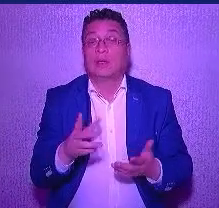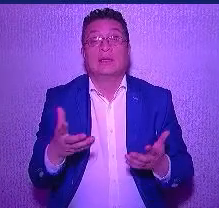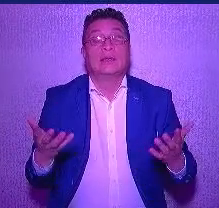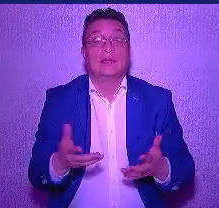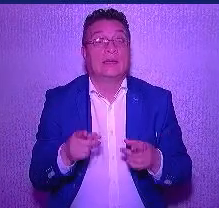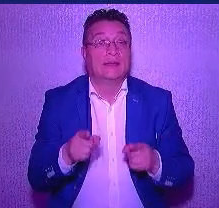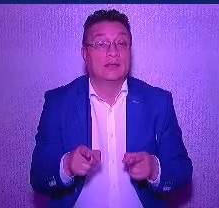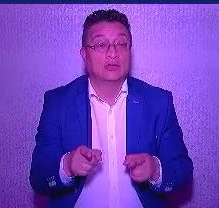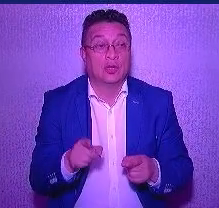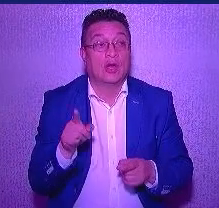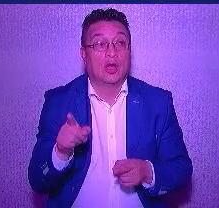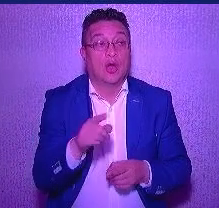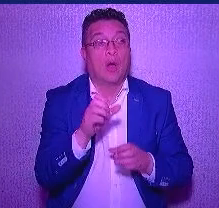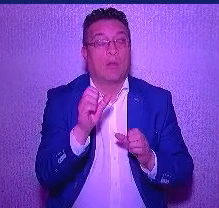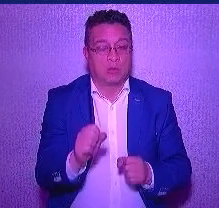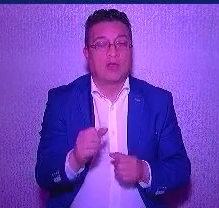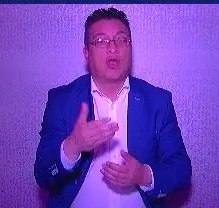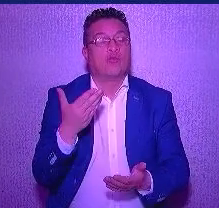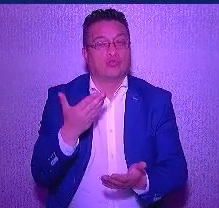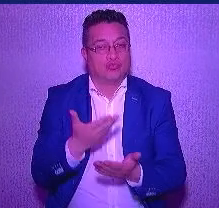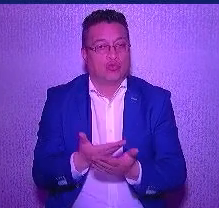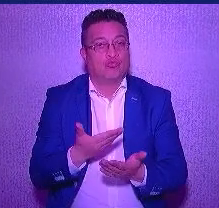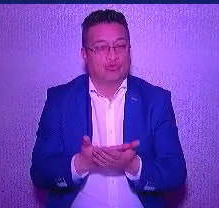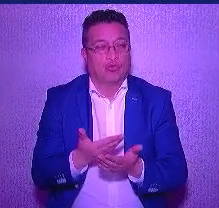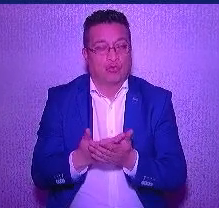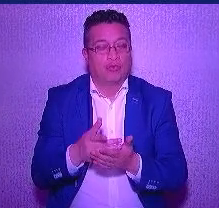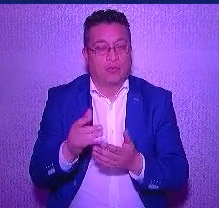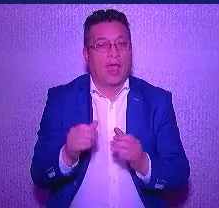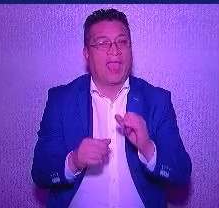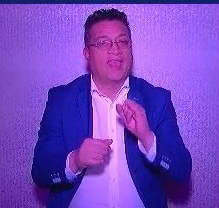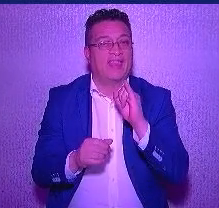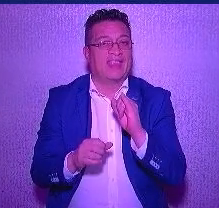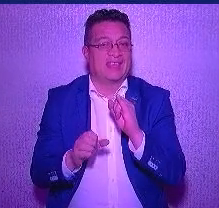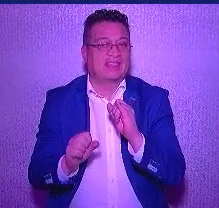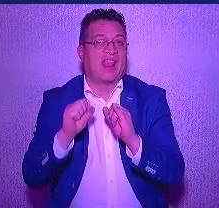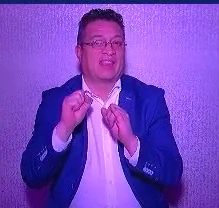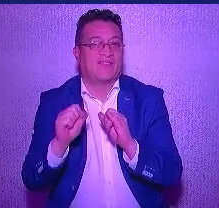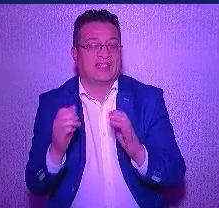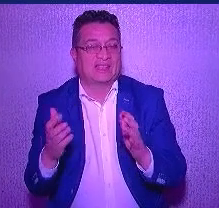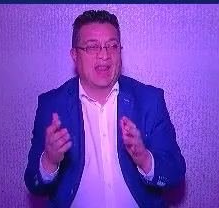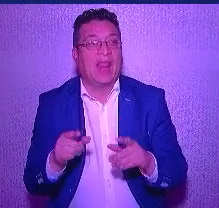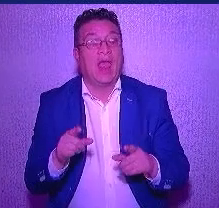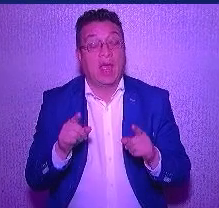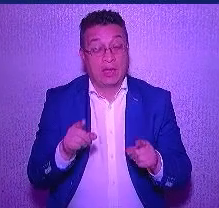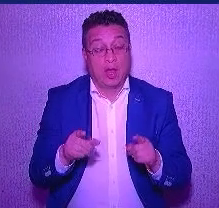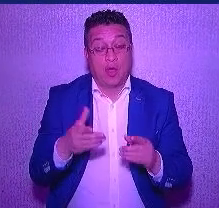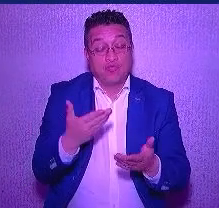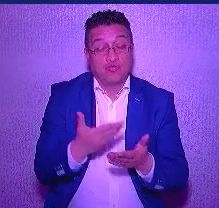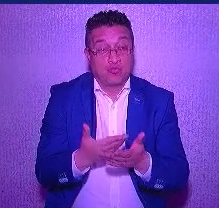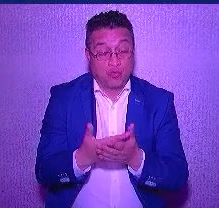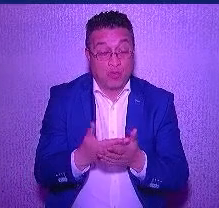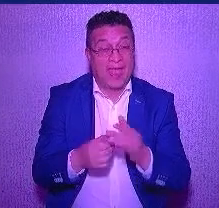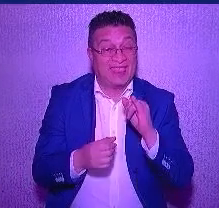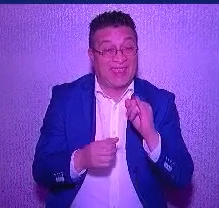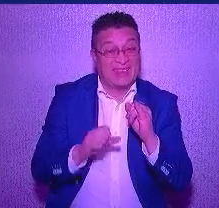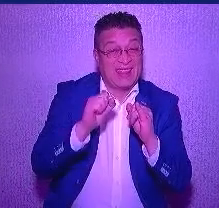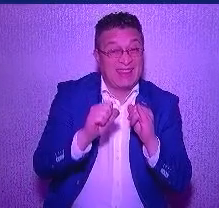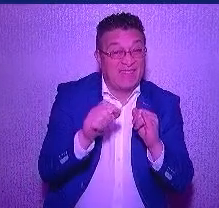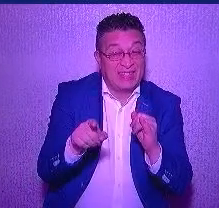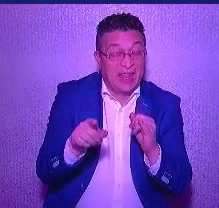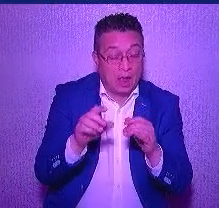es que ellos pueden tomar provecho también del uso de la Inteligencia artificial y el provecho que tienen del uso de la Inteligencia artificial está muy